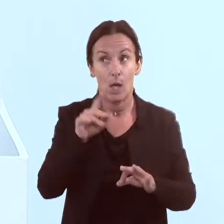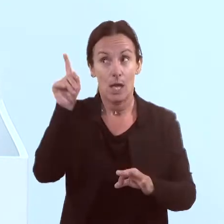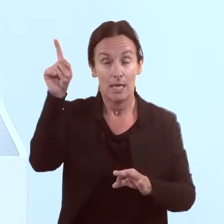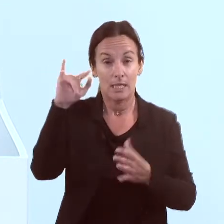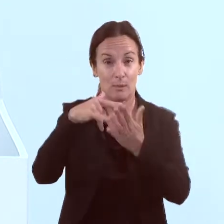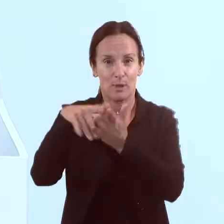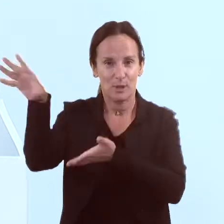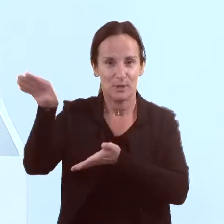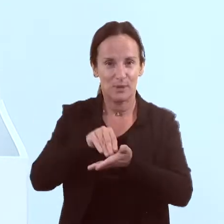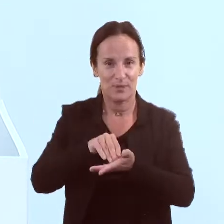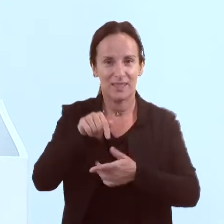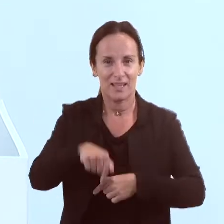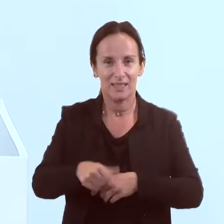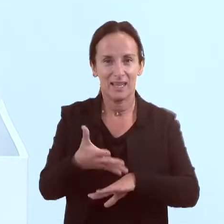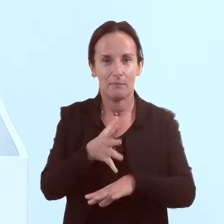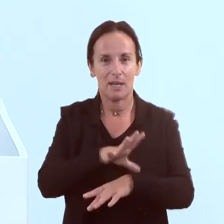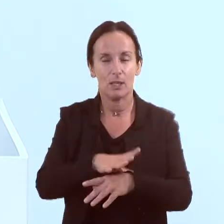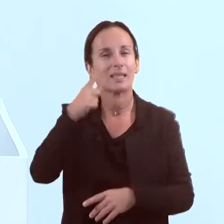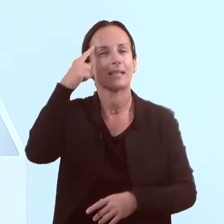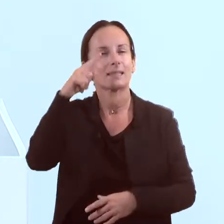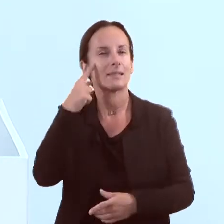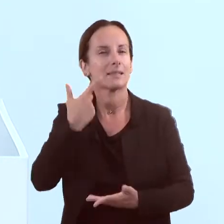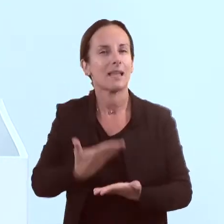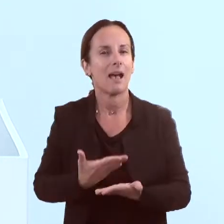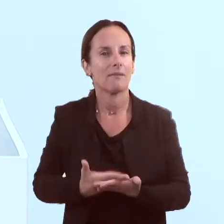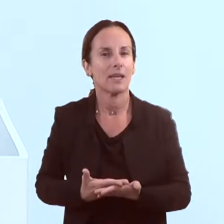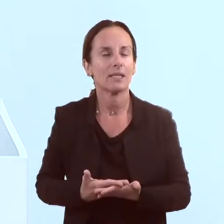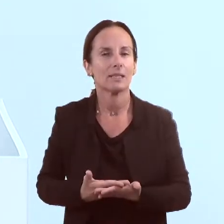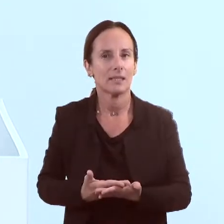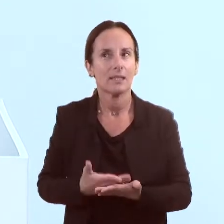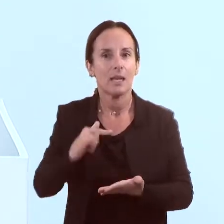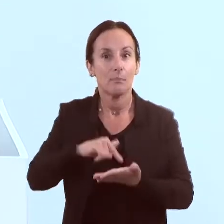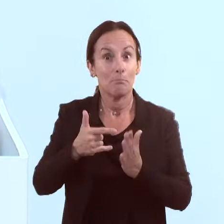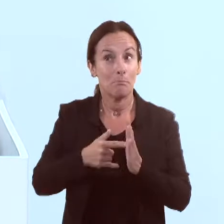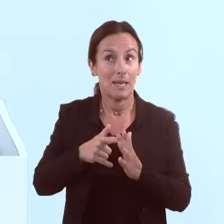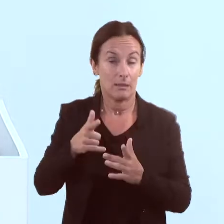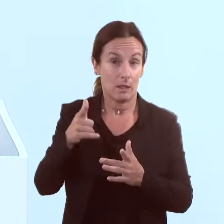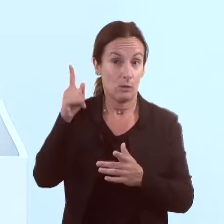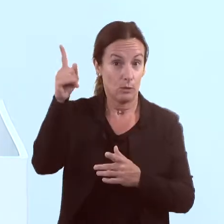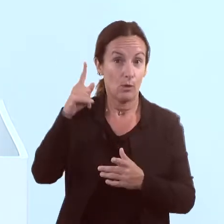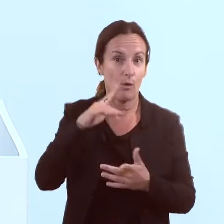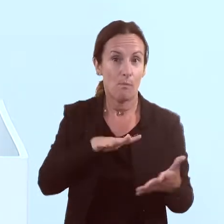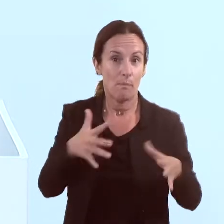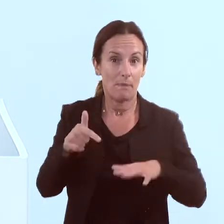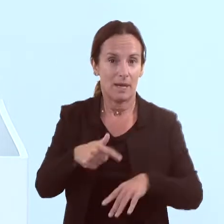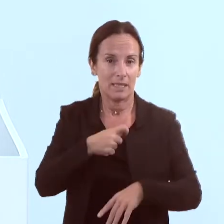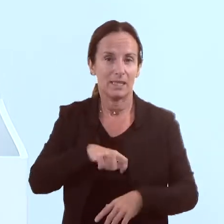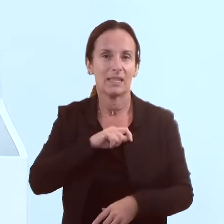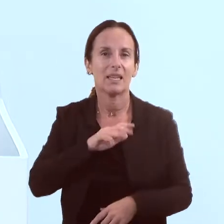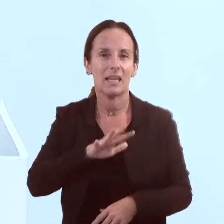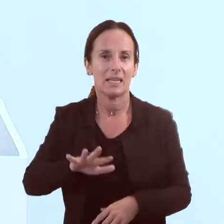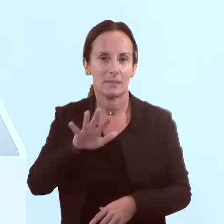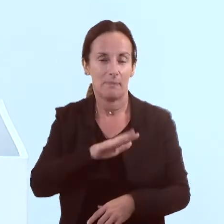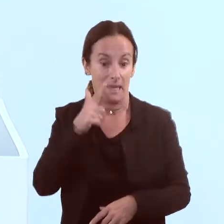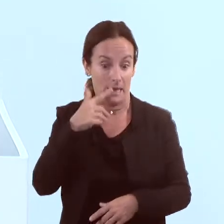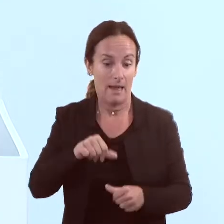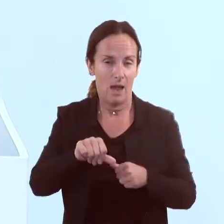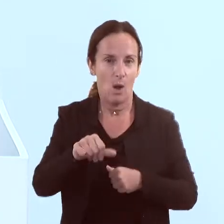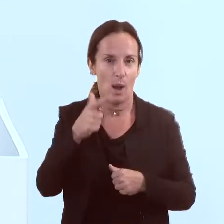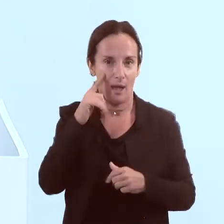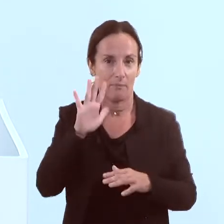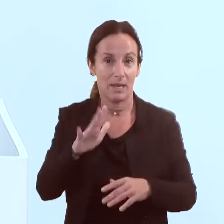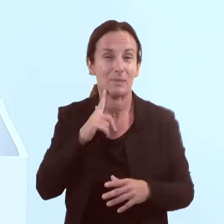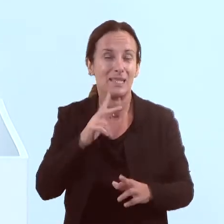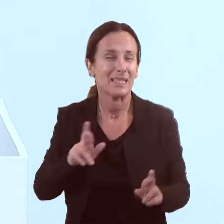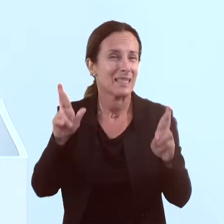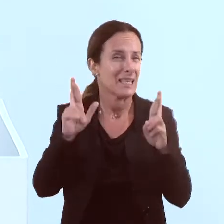piloto que hagamos para comprobar en qué medida esta metodología es aplicable en nuestro país y esperamos, desde luego, que sea igual de eficaz y eficiente que está